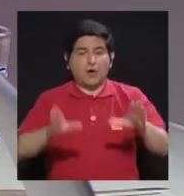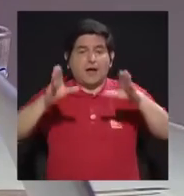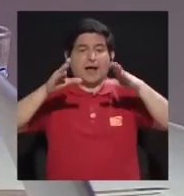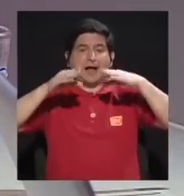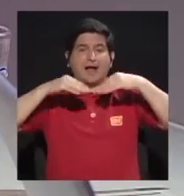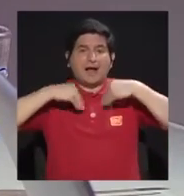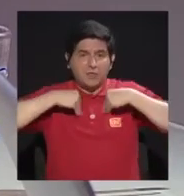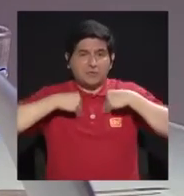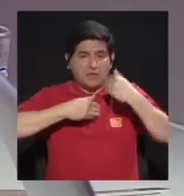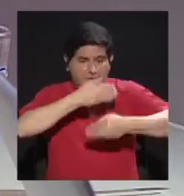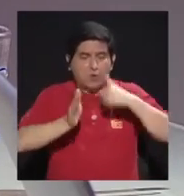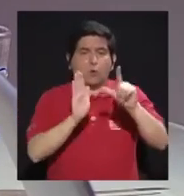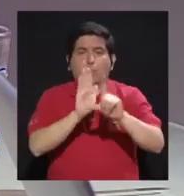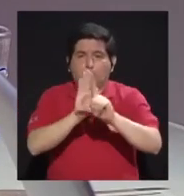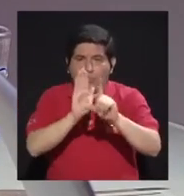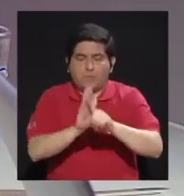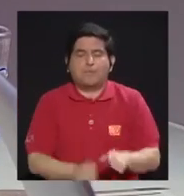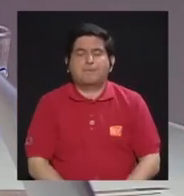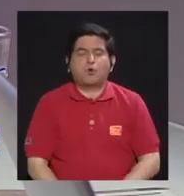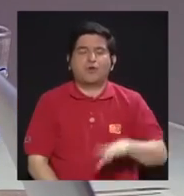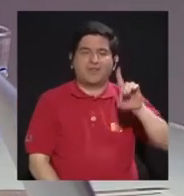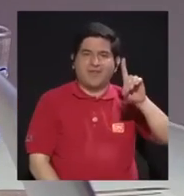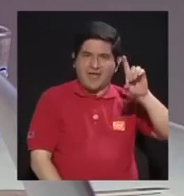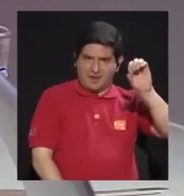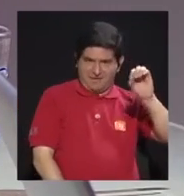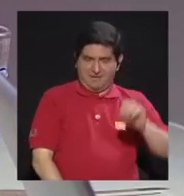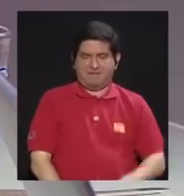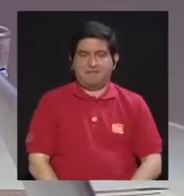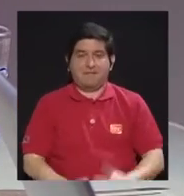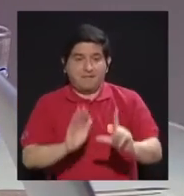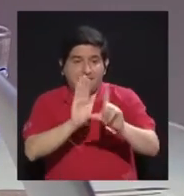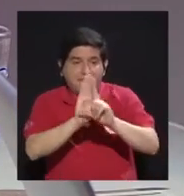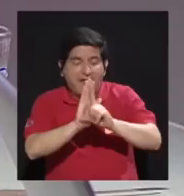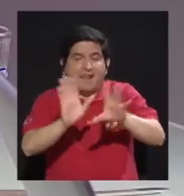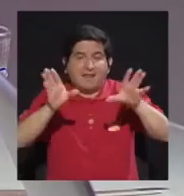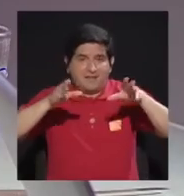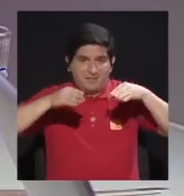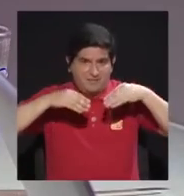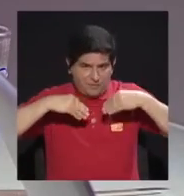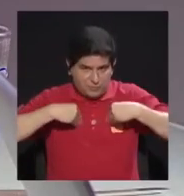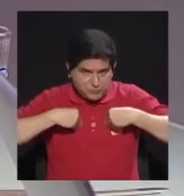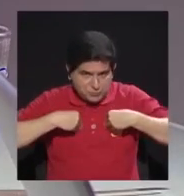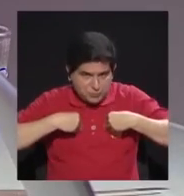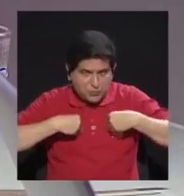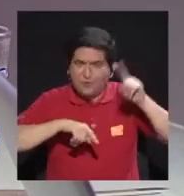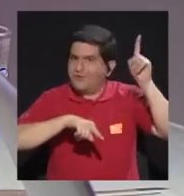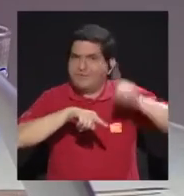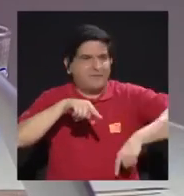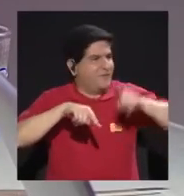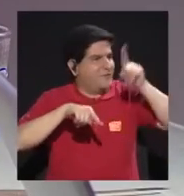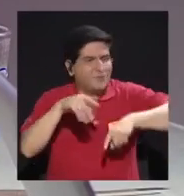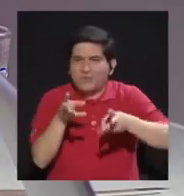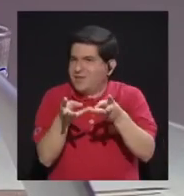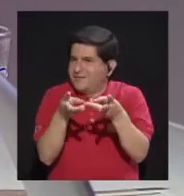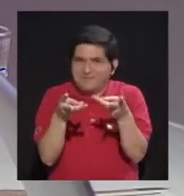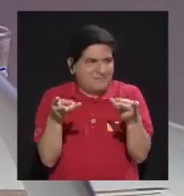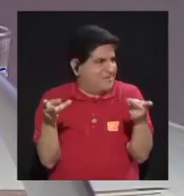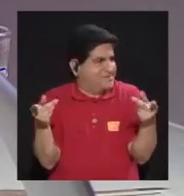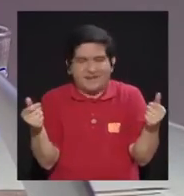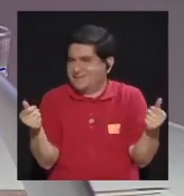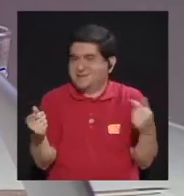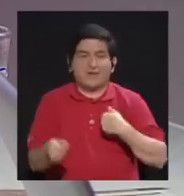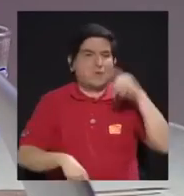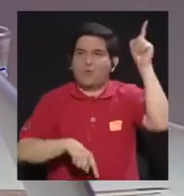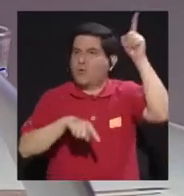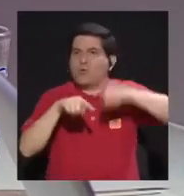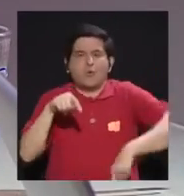adoptada legalmente por Daniel Ortega y las leyes de adopción no pueden deshacerse. Es decir, uno no